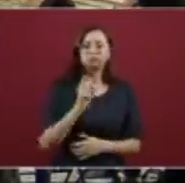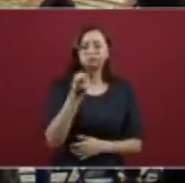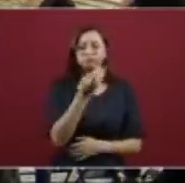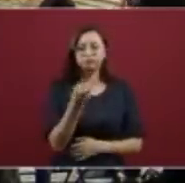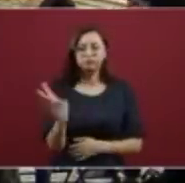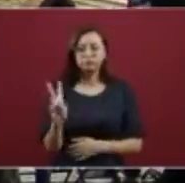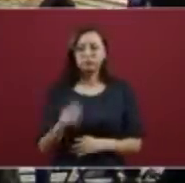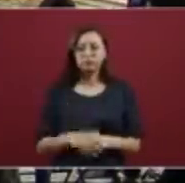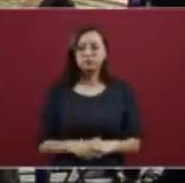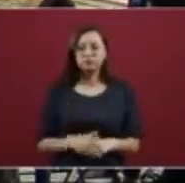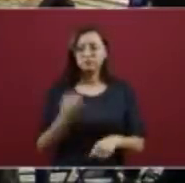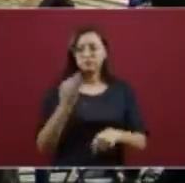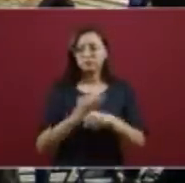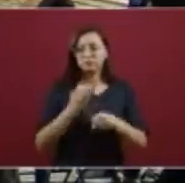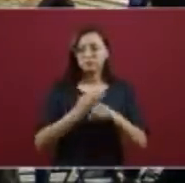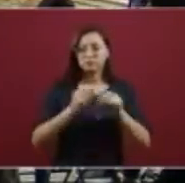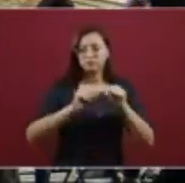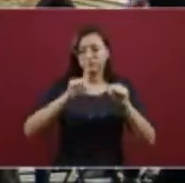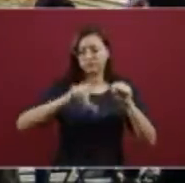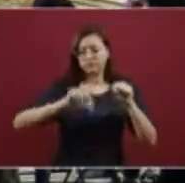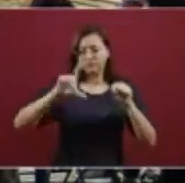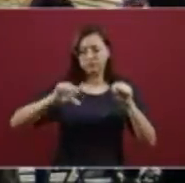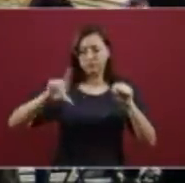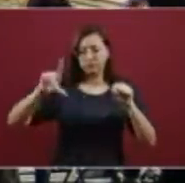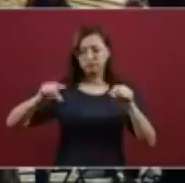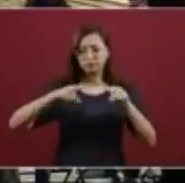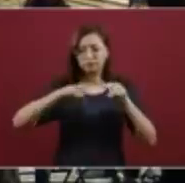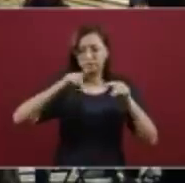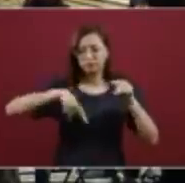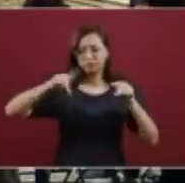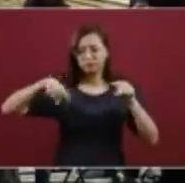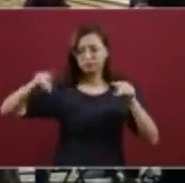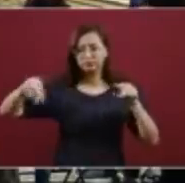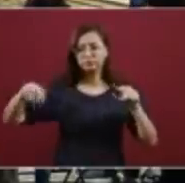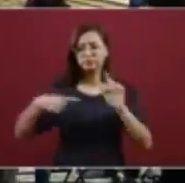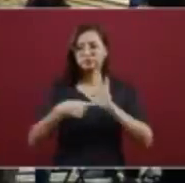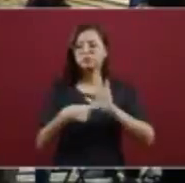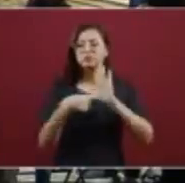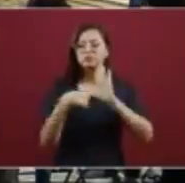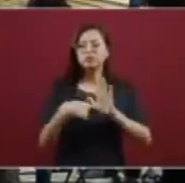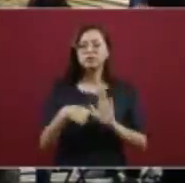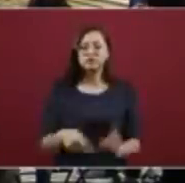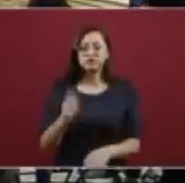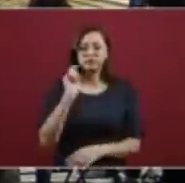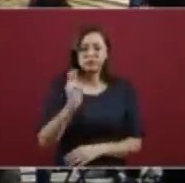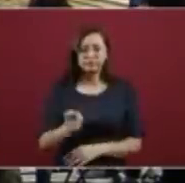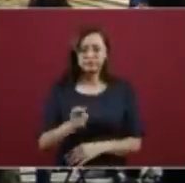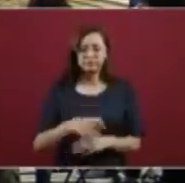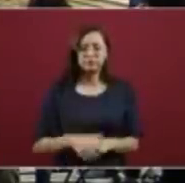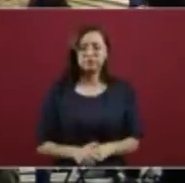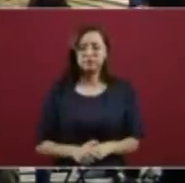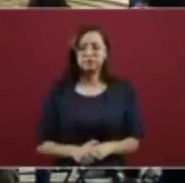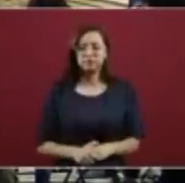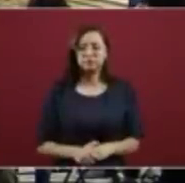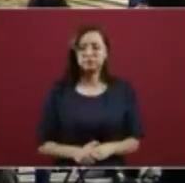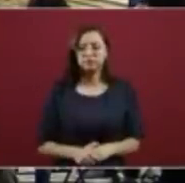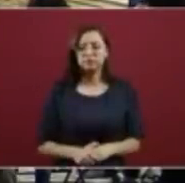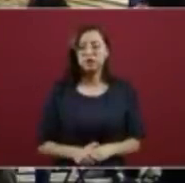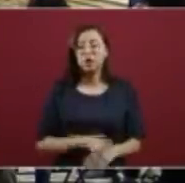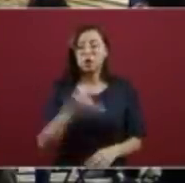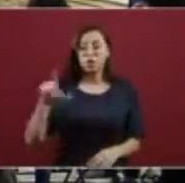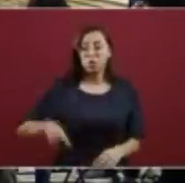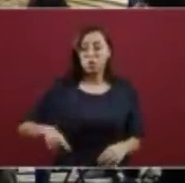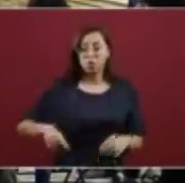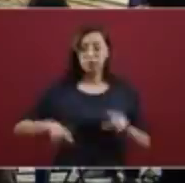Estas gráficas que vamos a ver son para informar el compromiso que se asumió por parte del Gobierno de